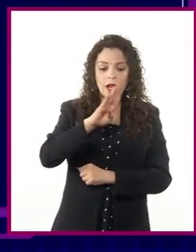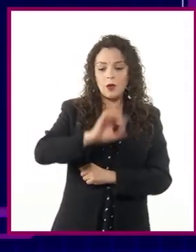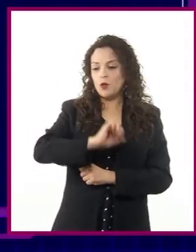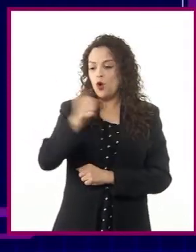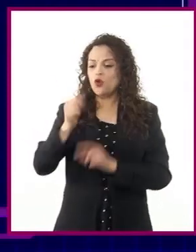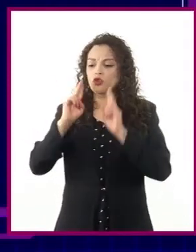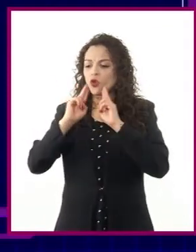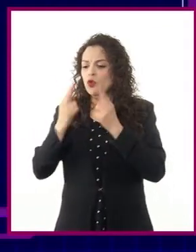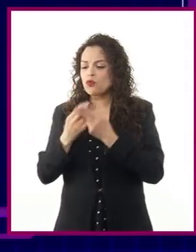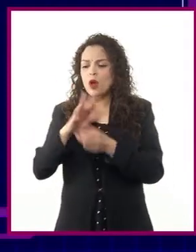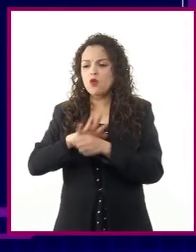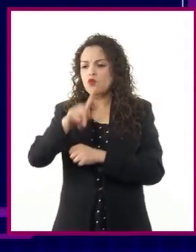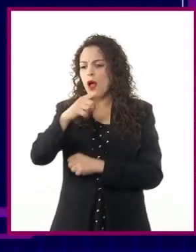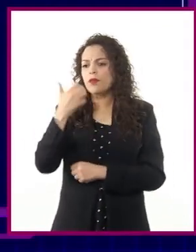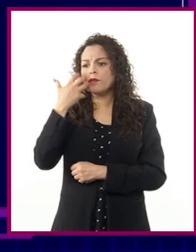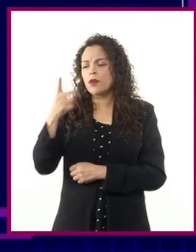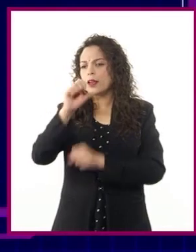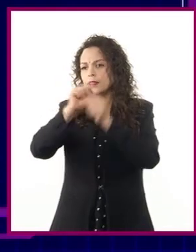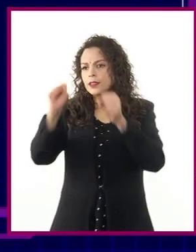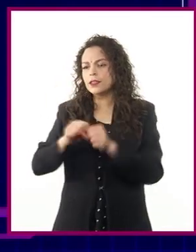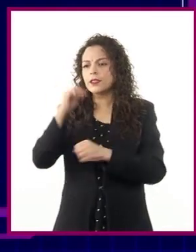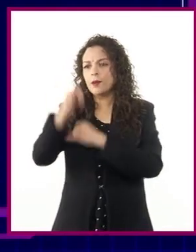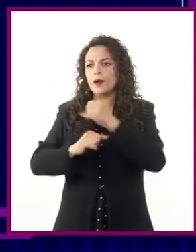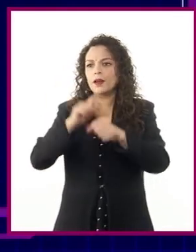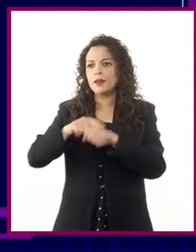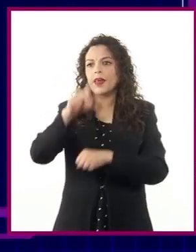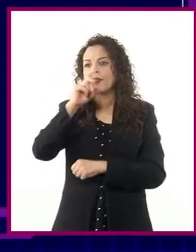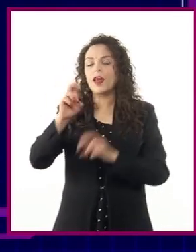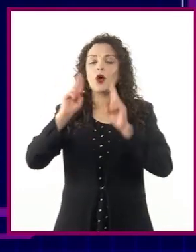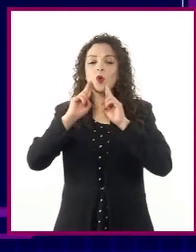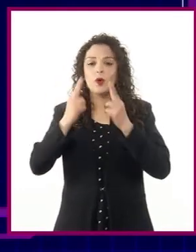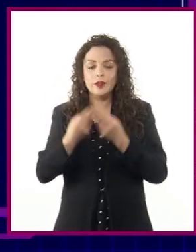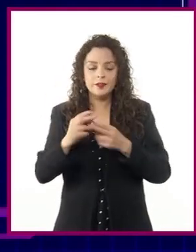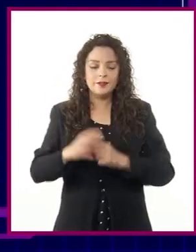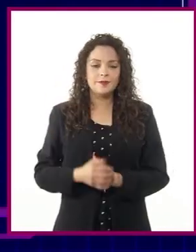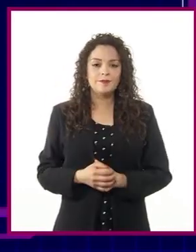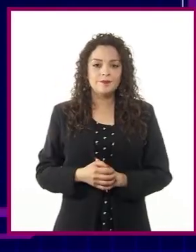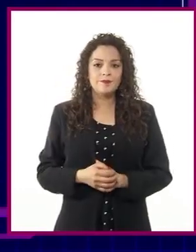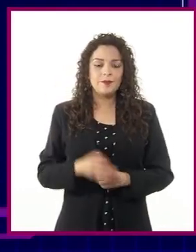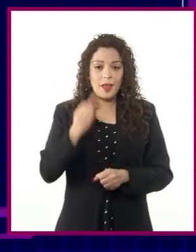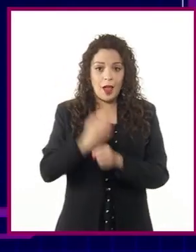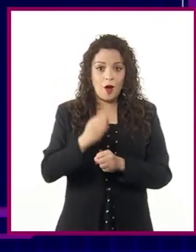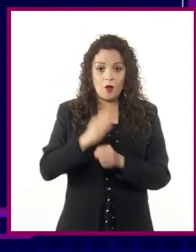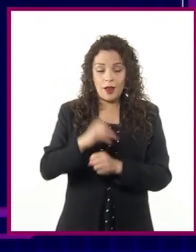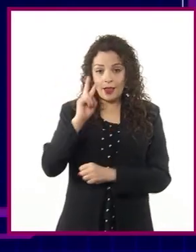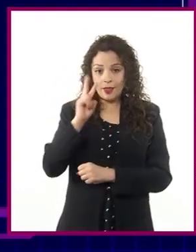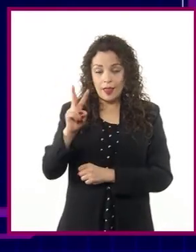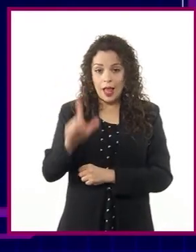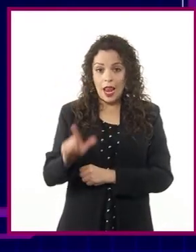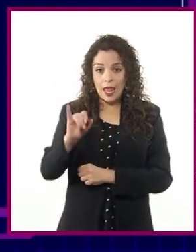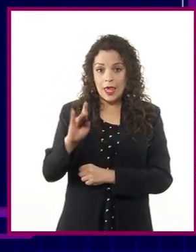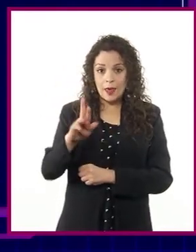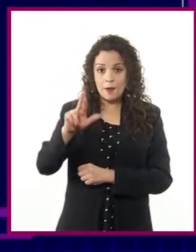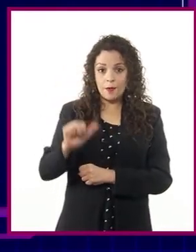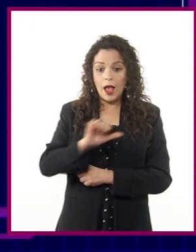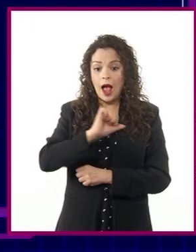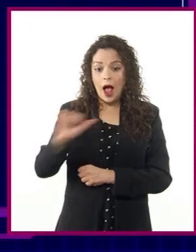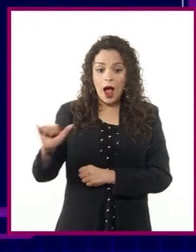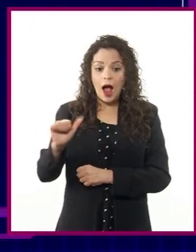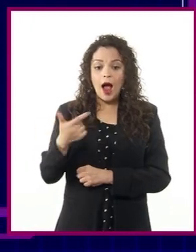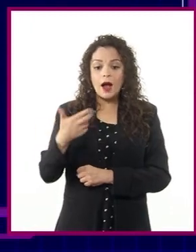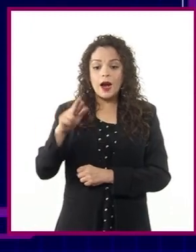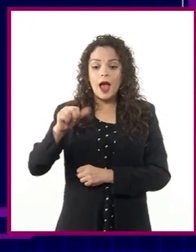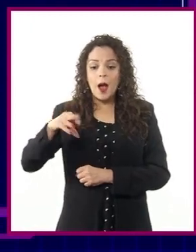de la masa en el Sistema Internacional de Unidades. En este caso, convertiremos libras a gramos y gramos a